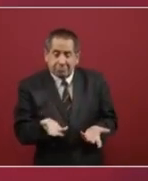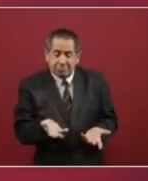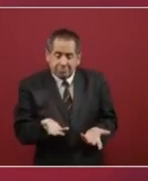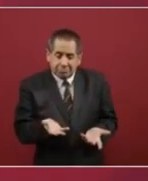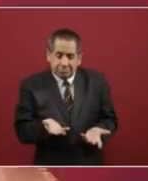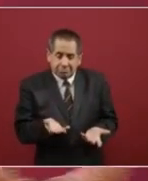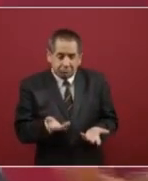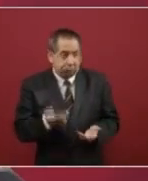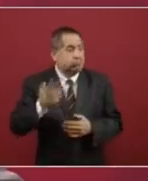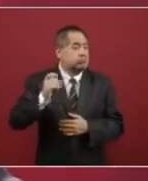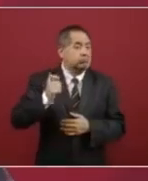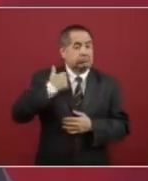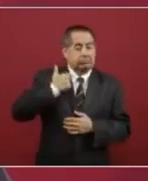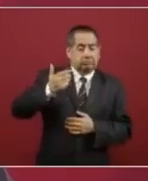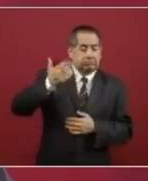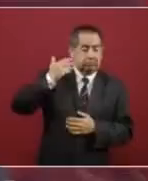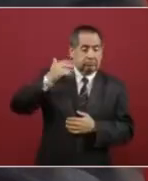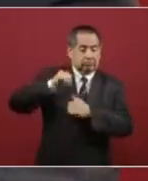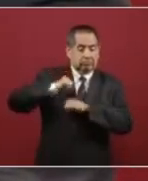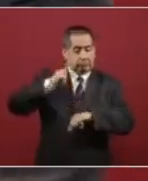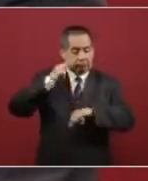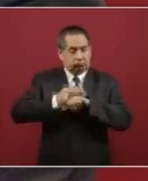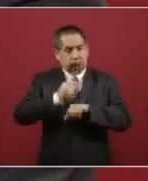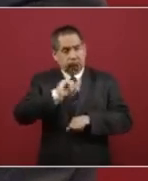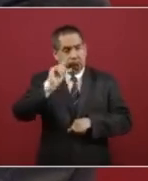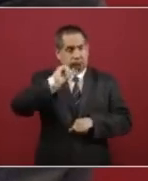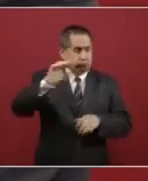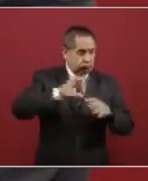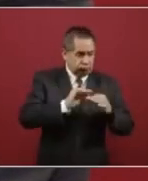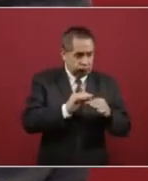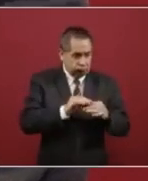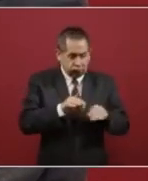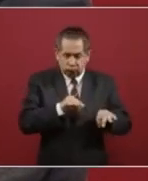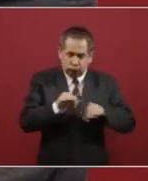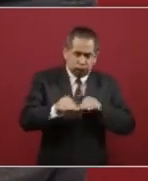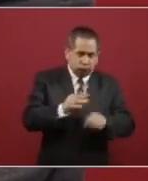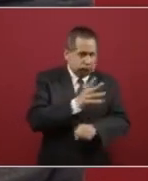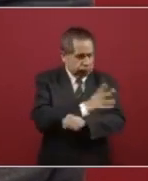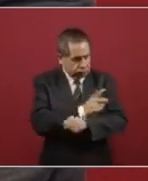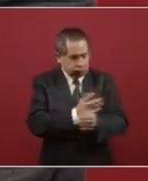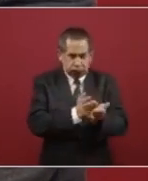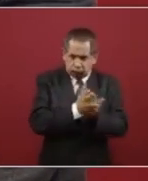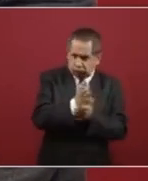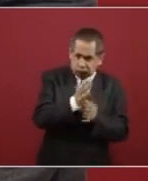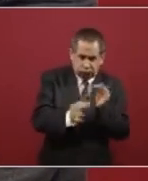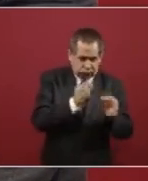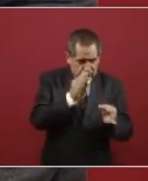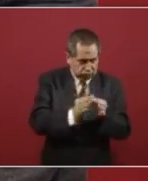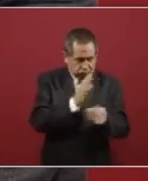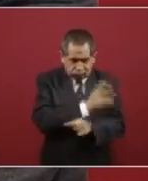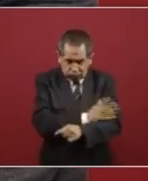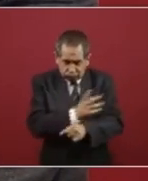¿Los encargados de estos organismos han actuado con rectitud?